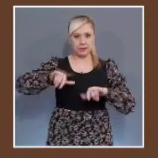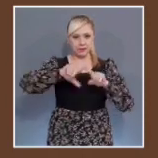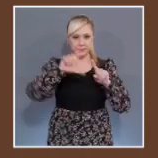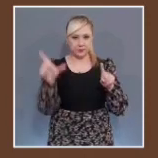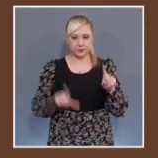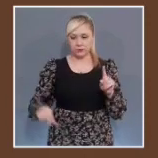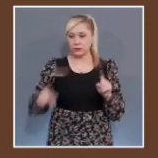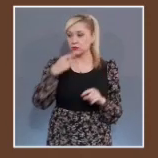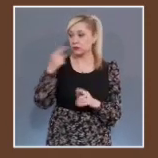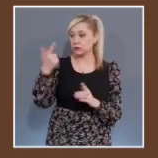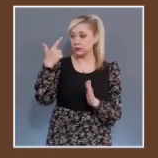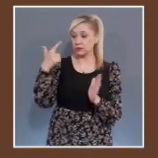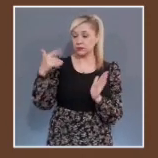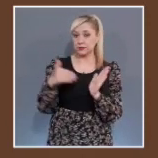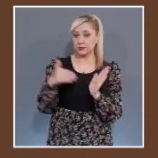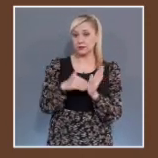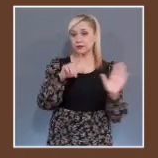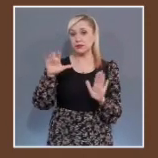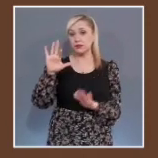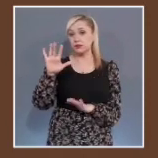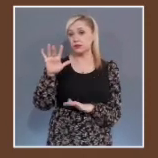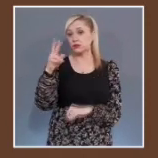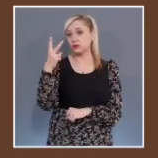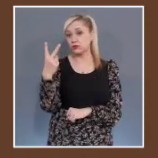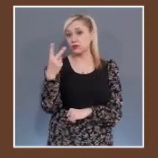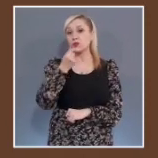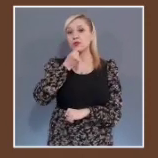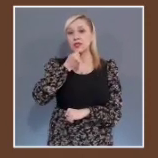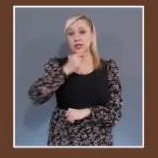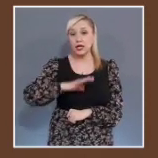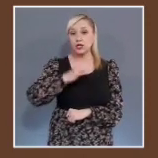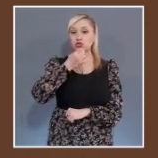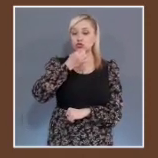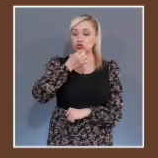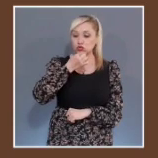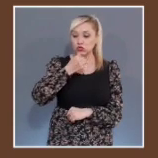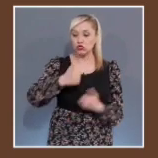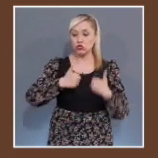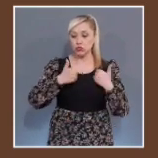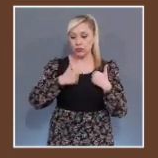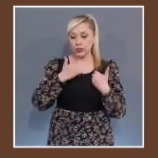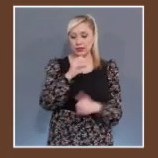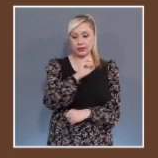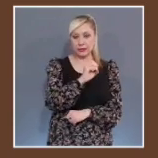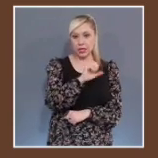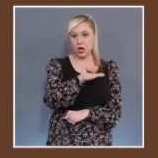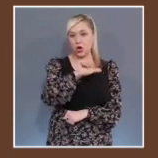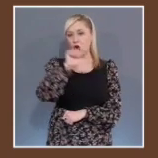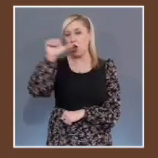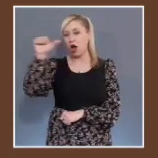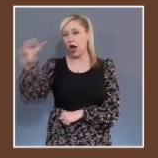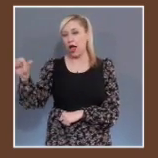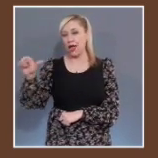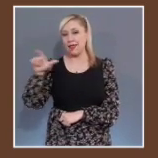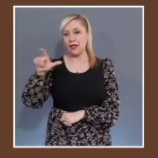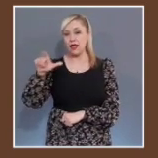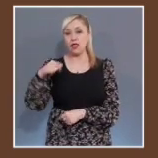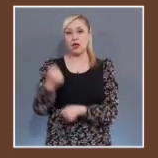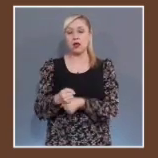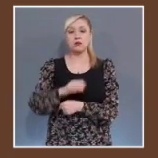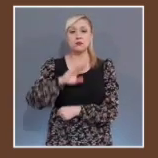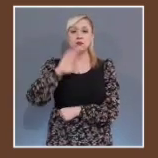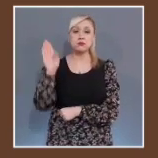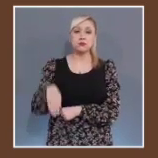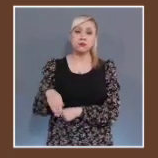7,752 niños, niñas, adolescentes de 0 a 17 años muertos por lesiones intencionales